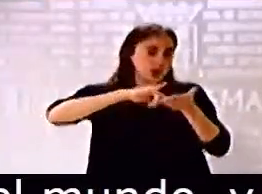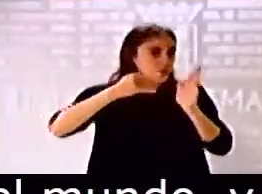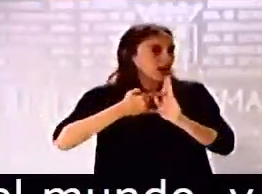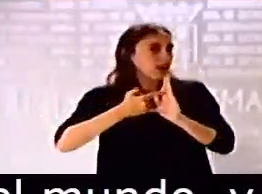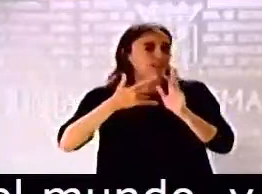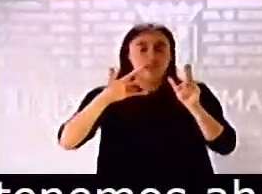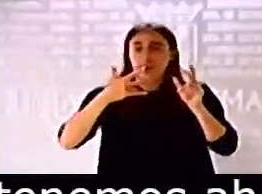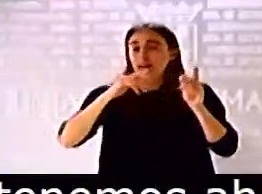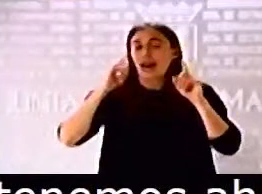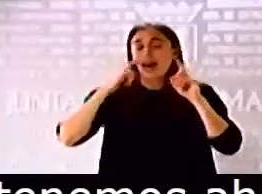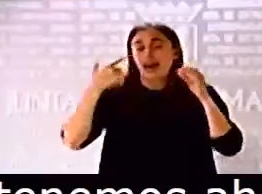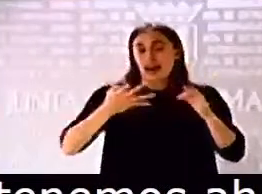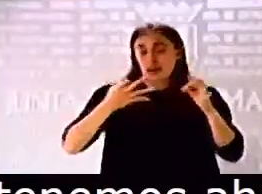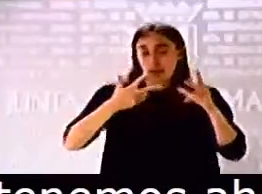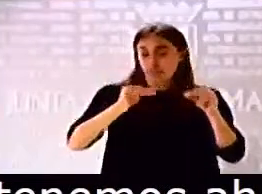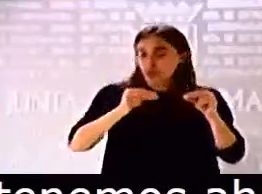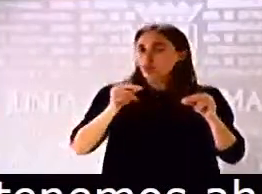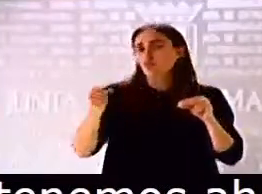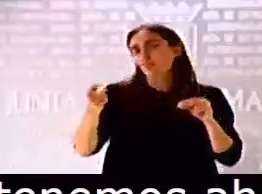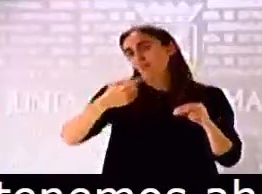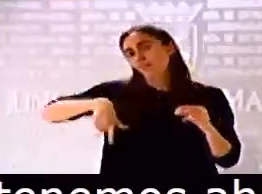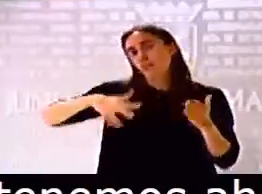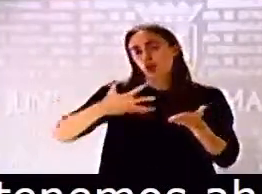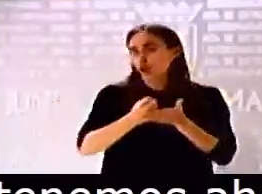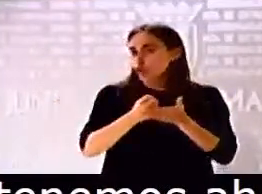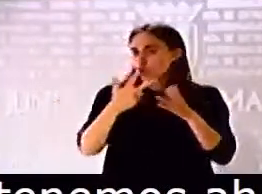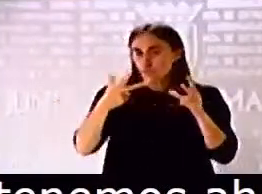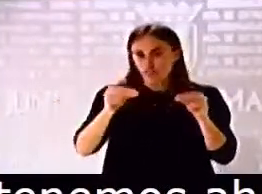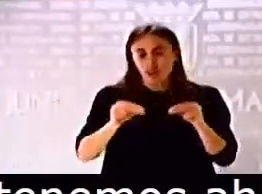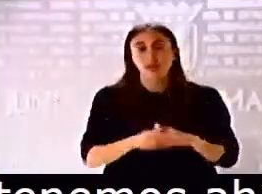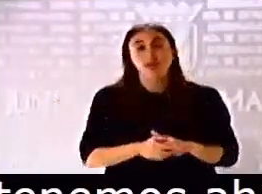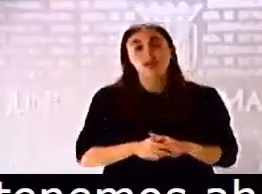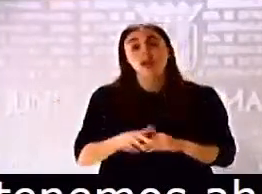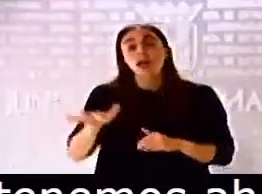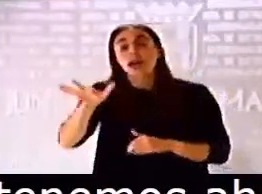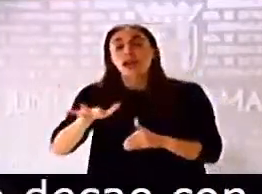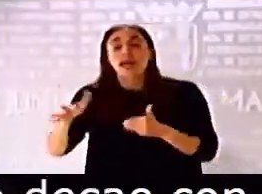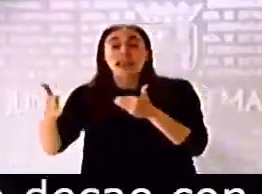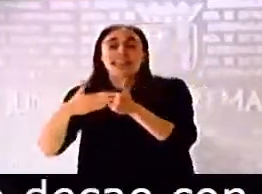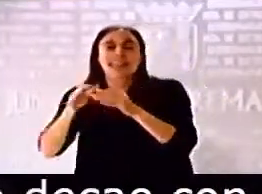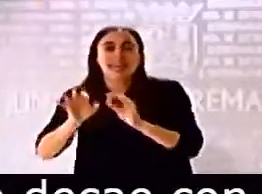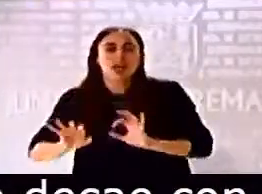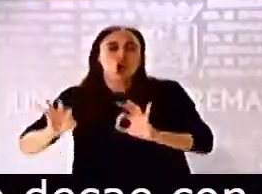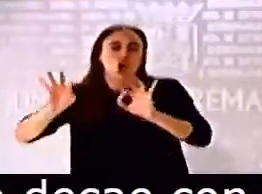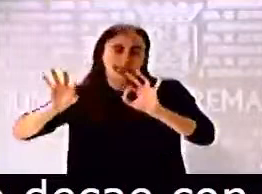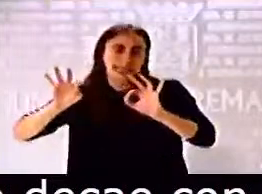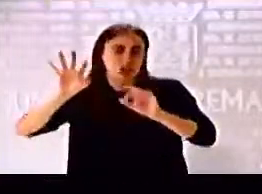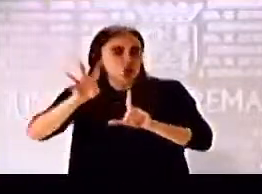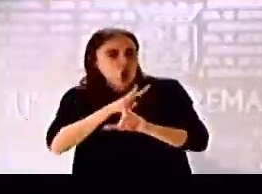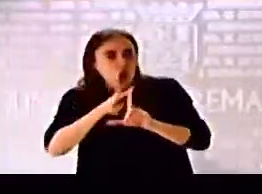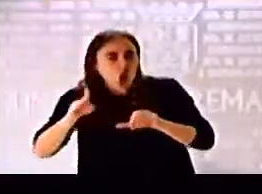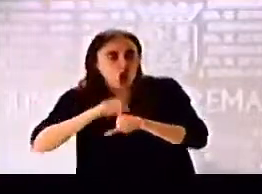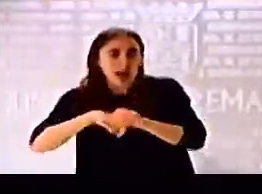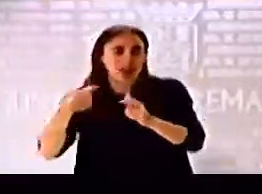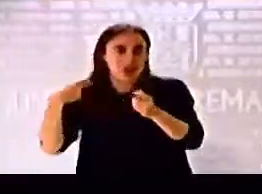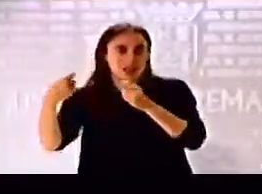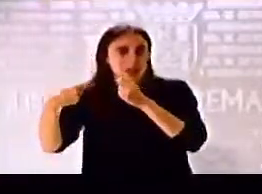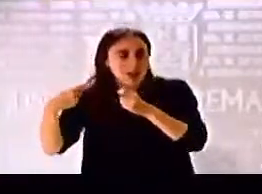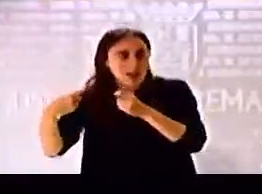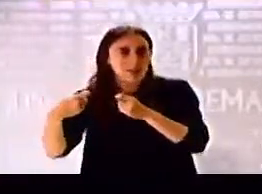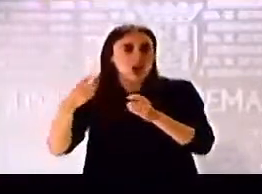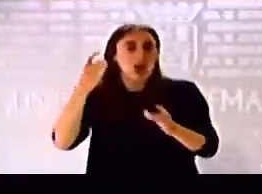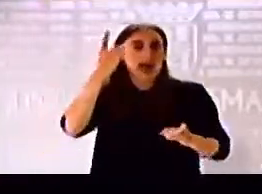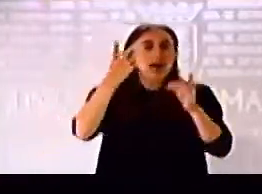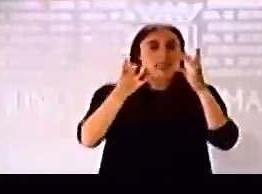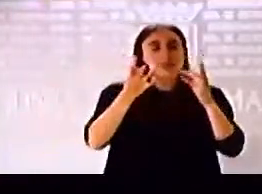de las posibilidades de cierres perimetrales concretos, de horarios de establecimientos, de cierre de actividades